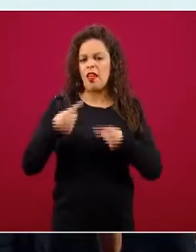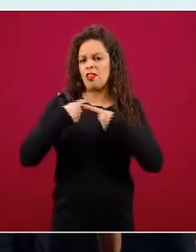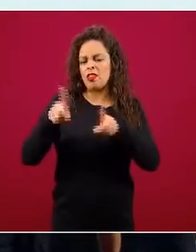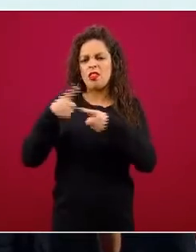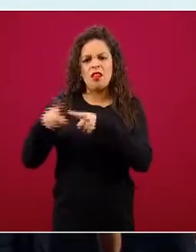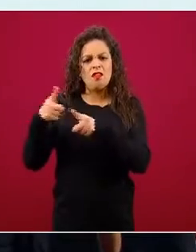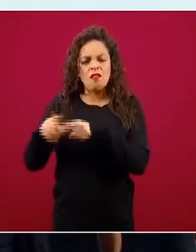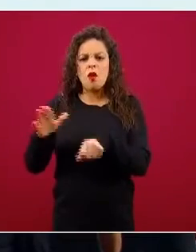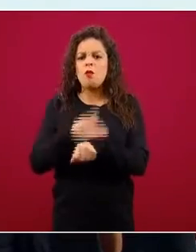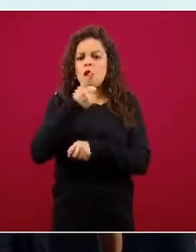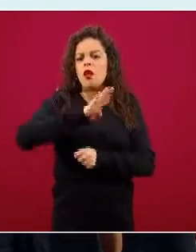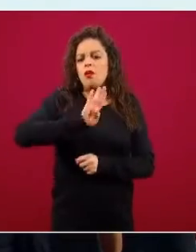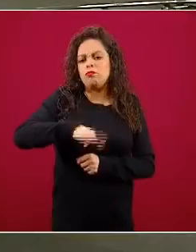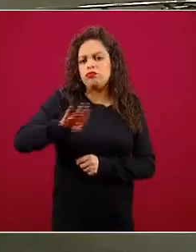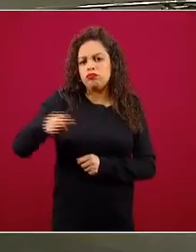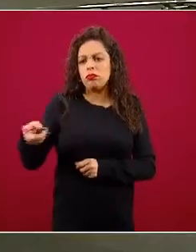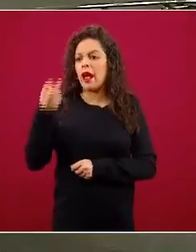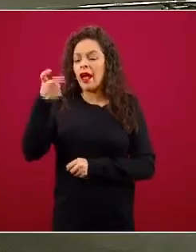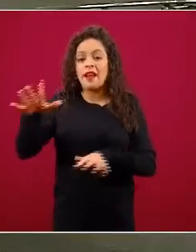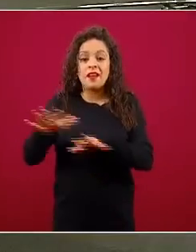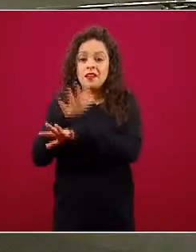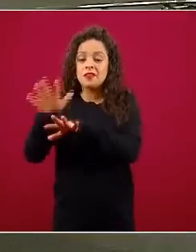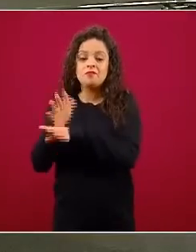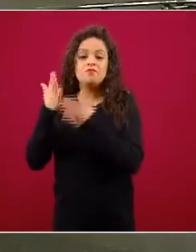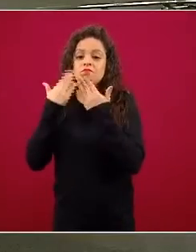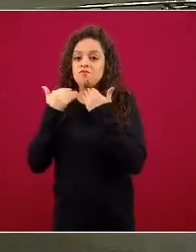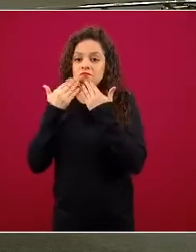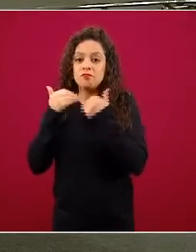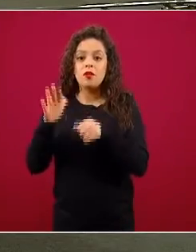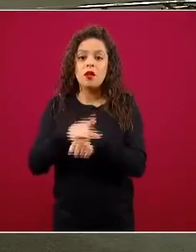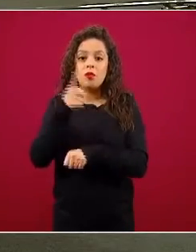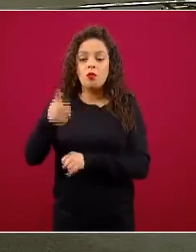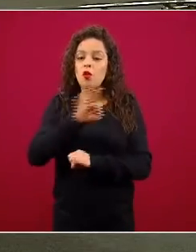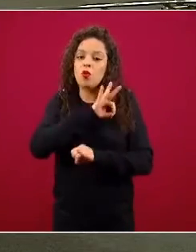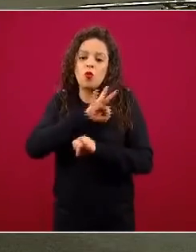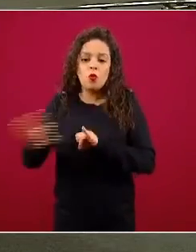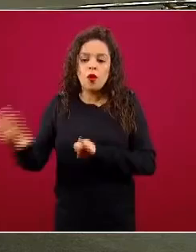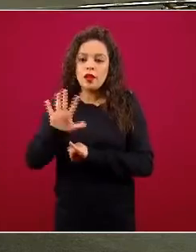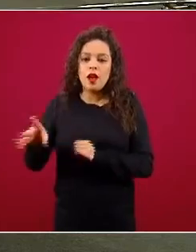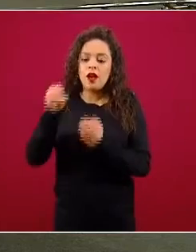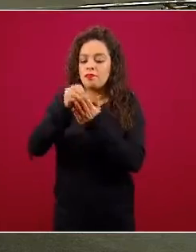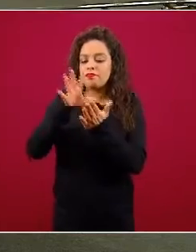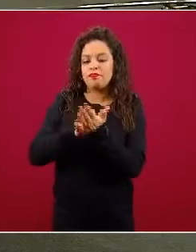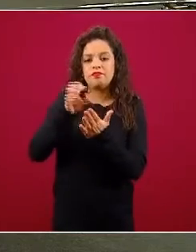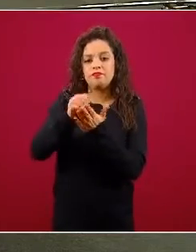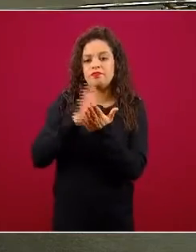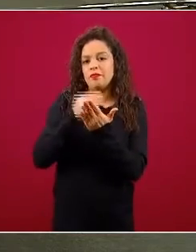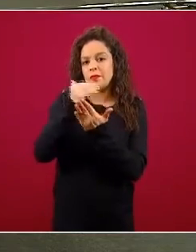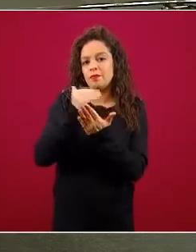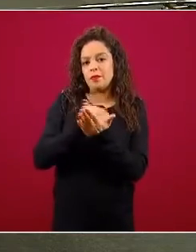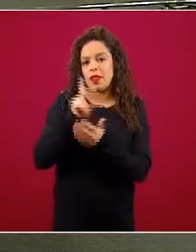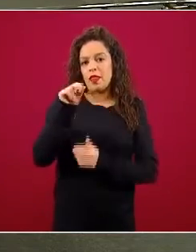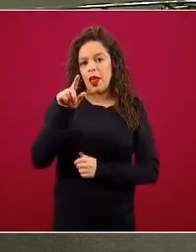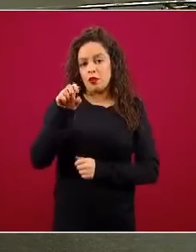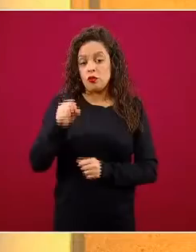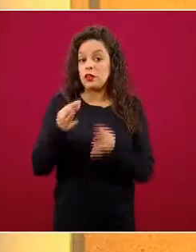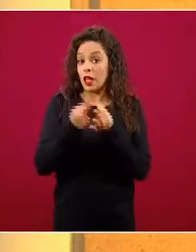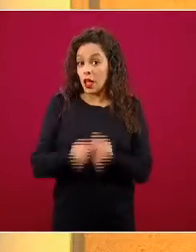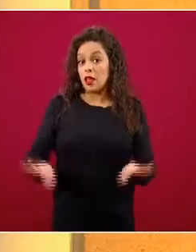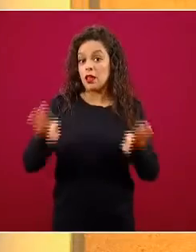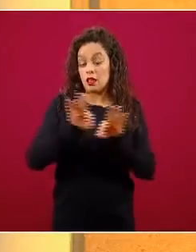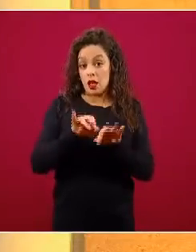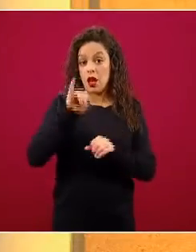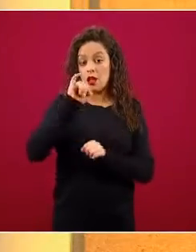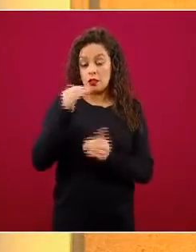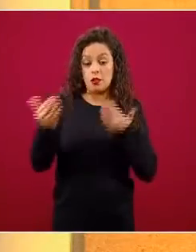ya no cambia en la medida en que se tienen datos finales. Entonces, ¿interesa tener la estadística? Sí. ¿Se